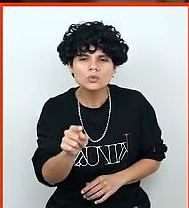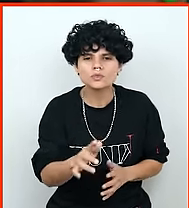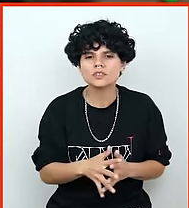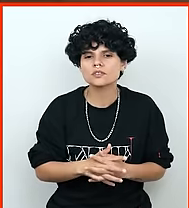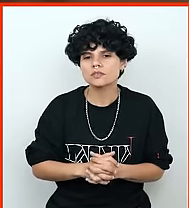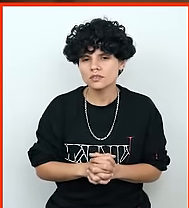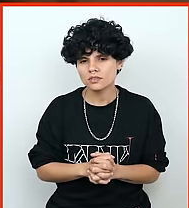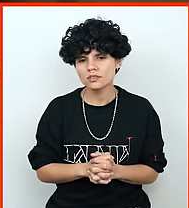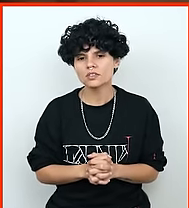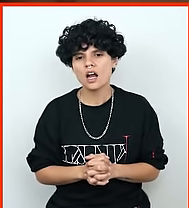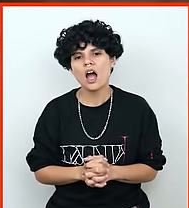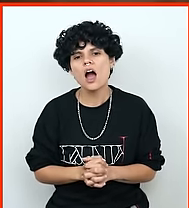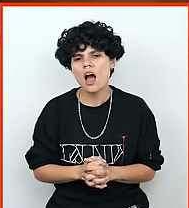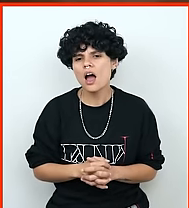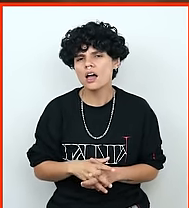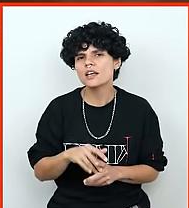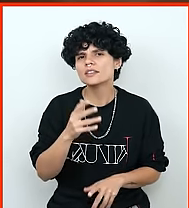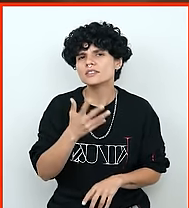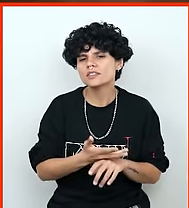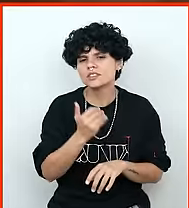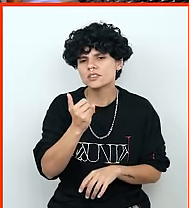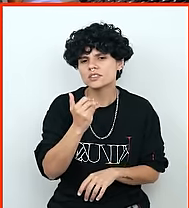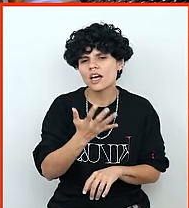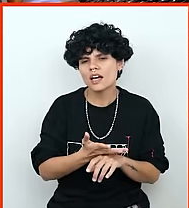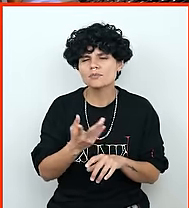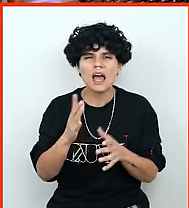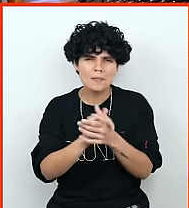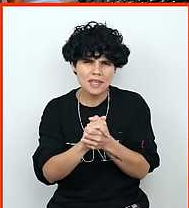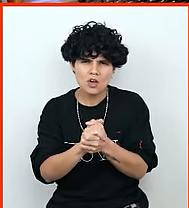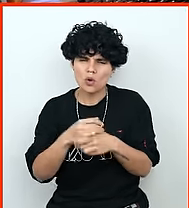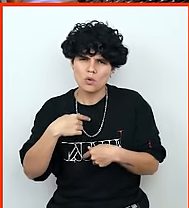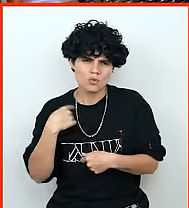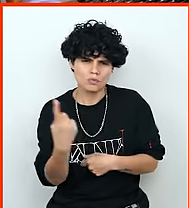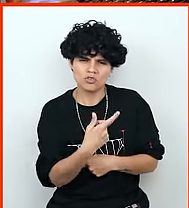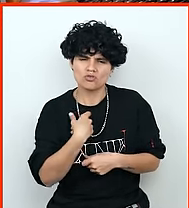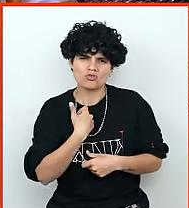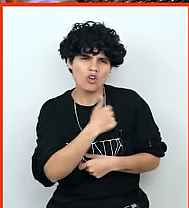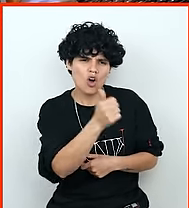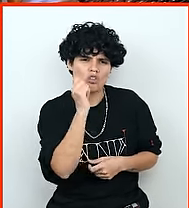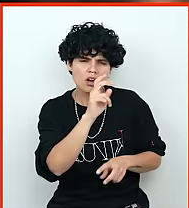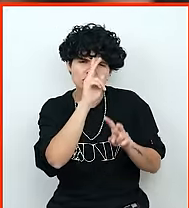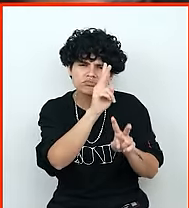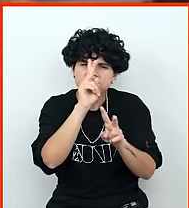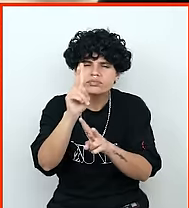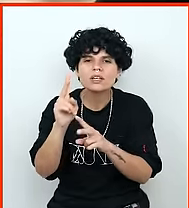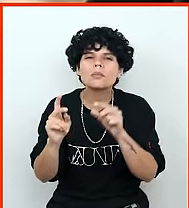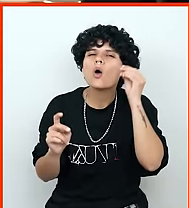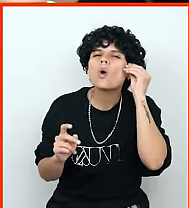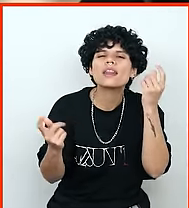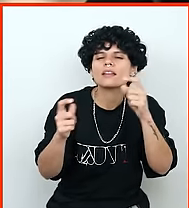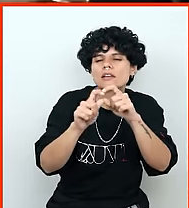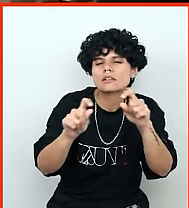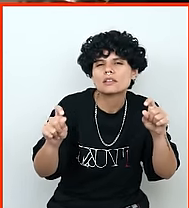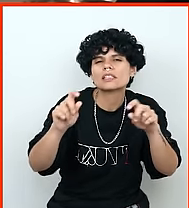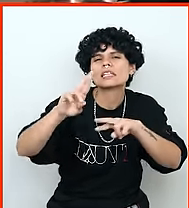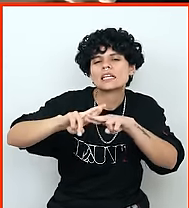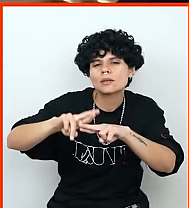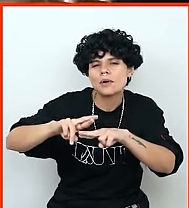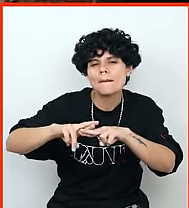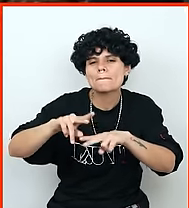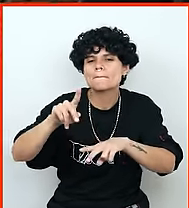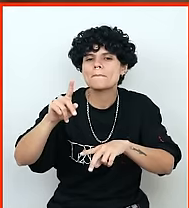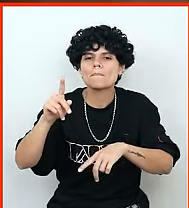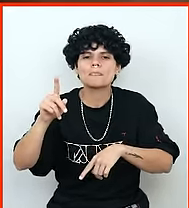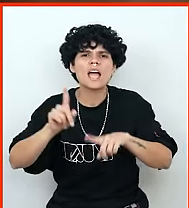weá. Es que hay varias. Yo tengo la suerte que admiro a mis amigos, así como que... Pero así una rima pequeña, que tú